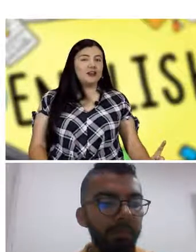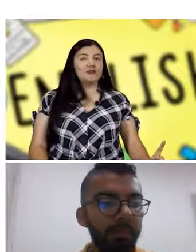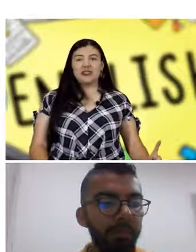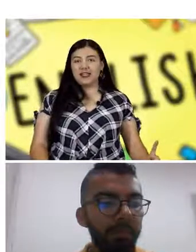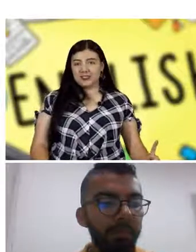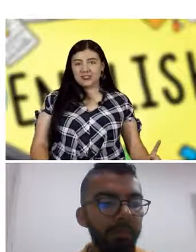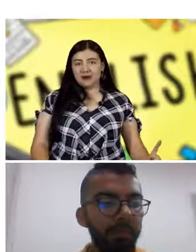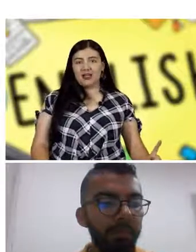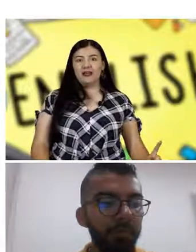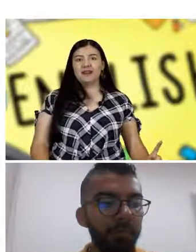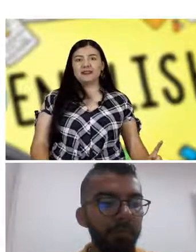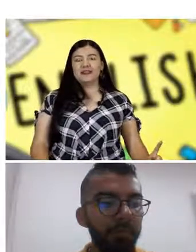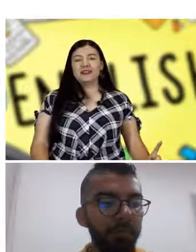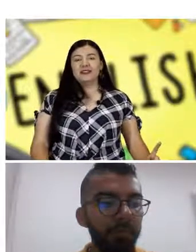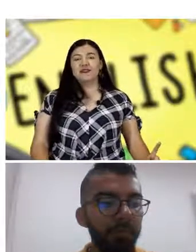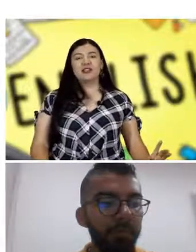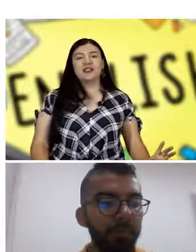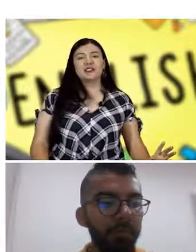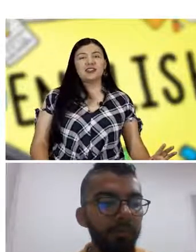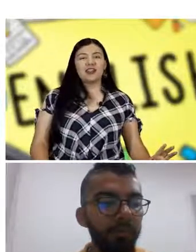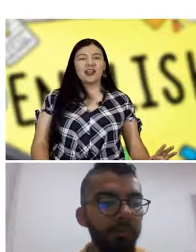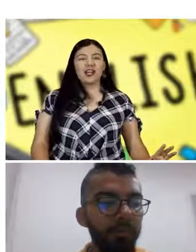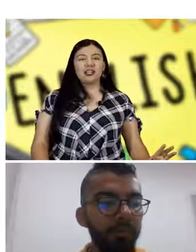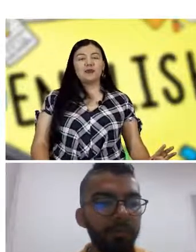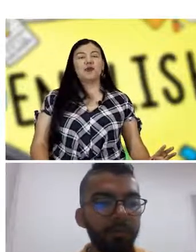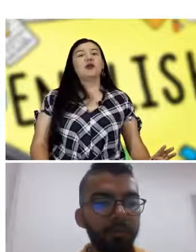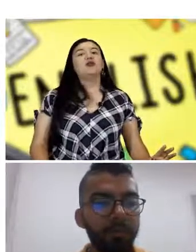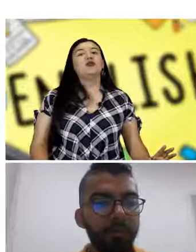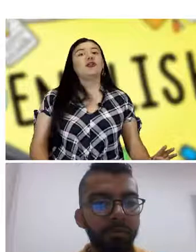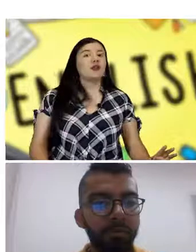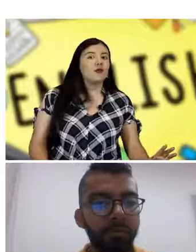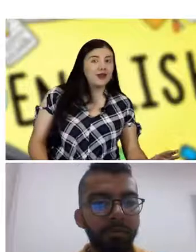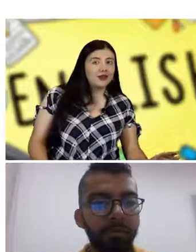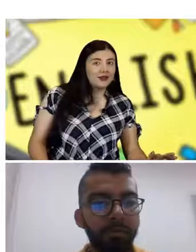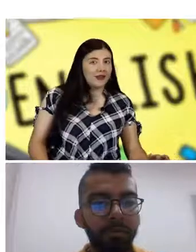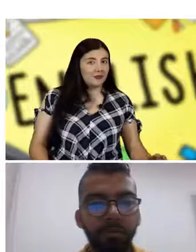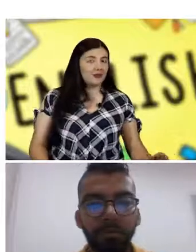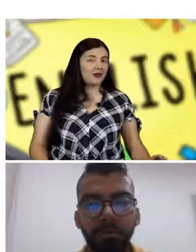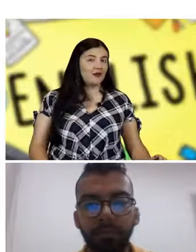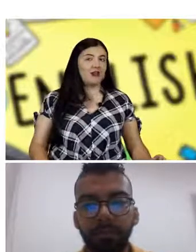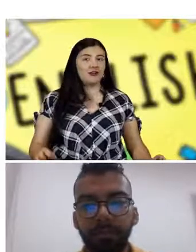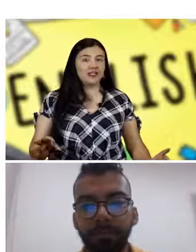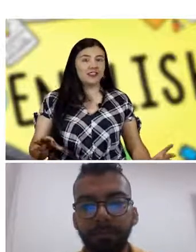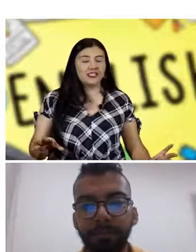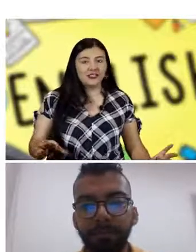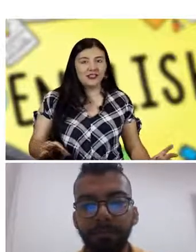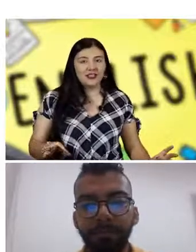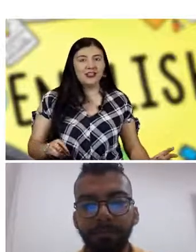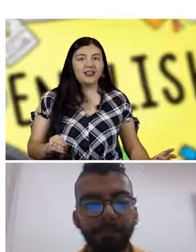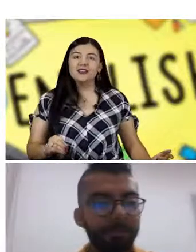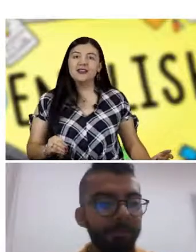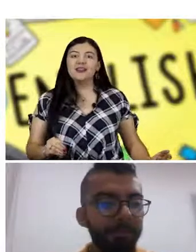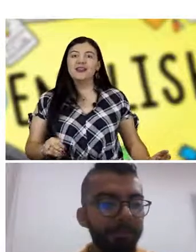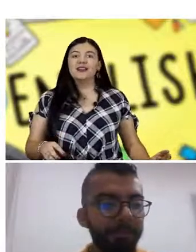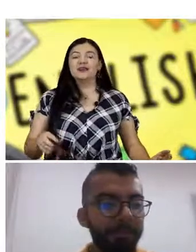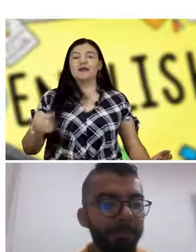la vimos en estas palabras. ¿Ustedes qué creen? ¿De pronto alguno recuerda del vocabulario que ya tenían? ¿Cómo